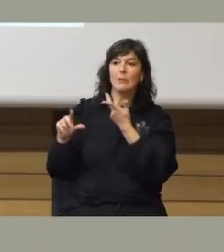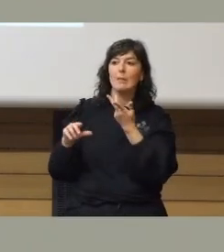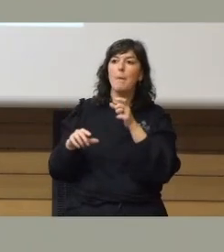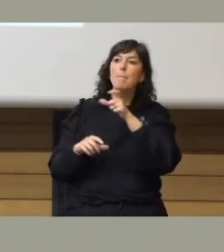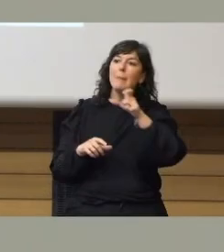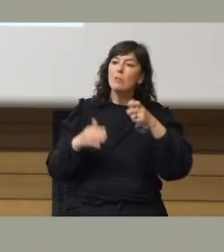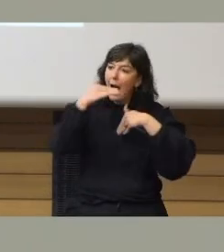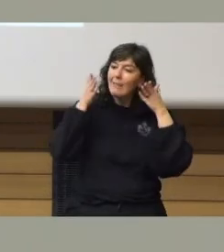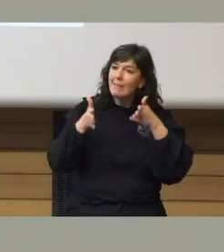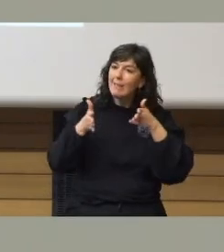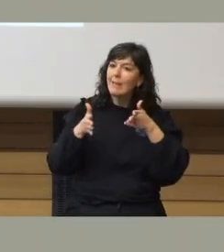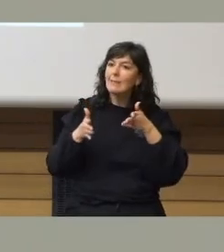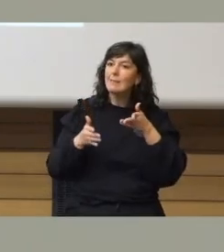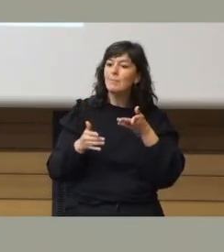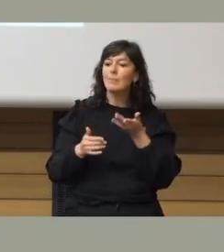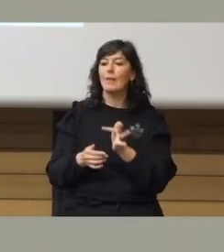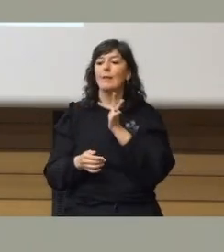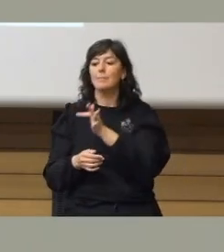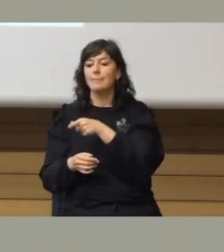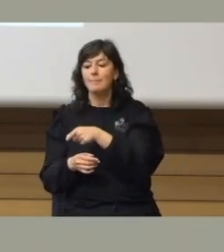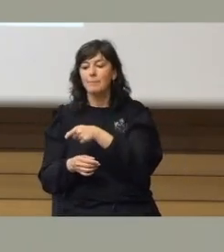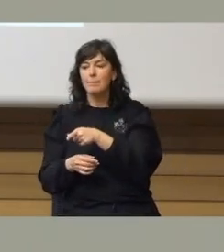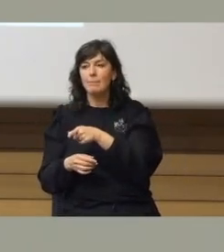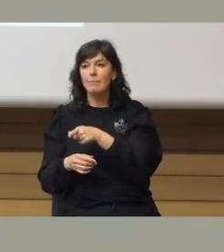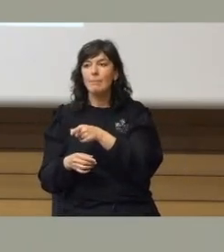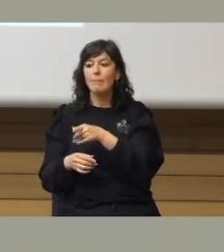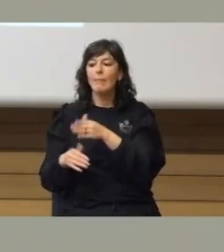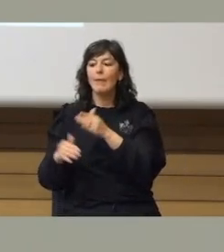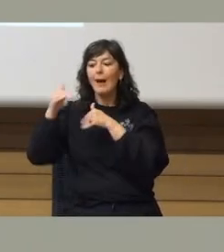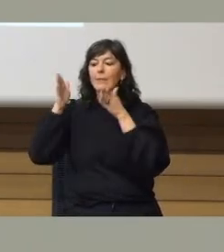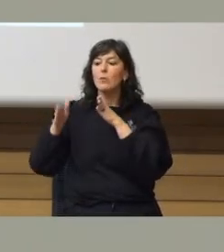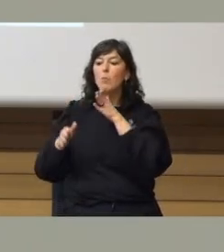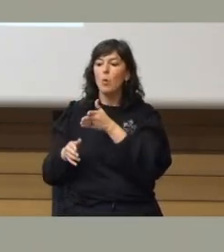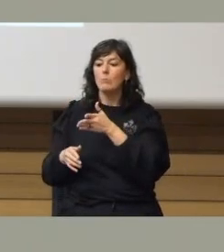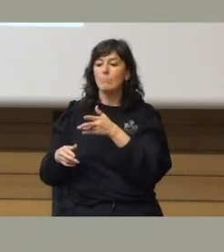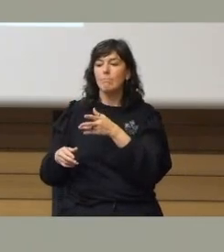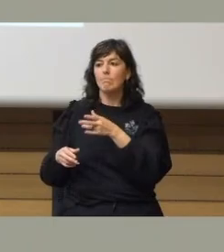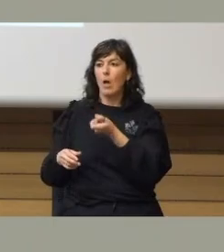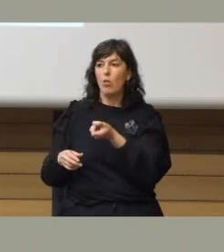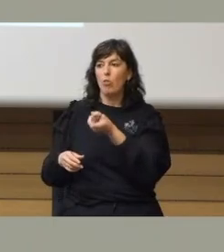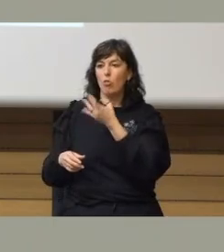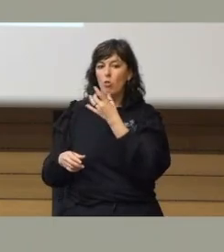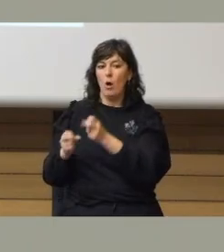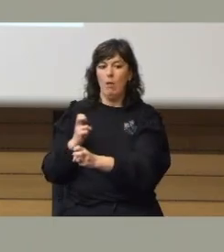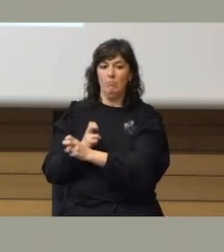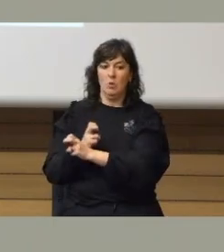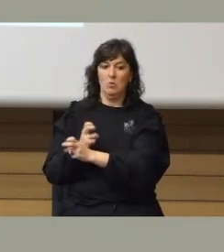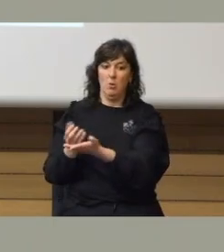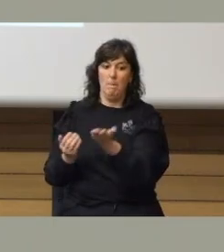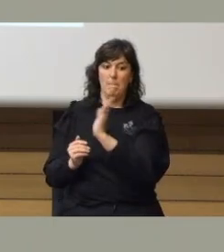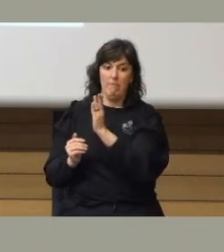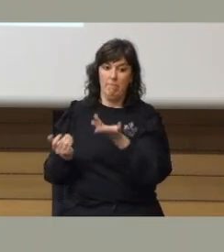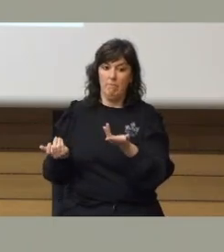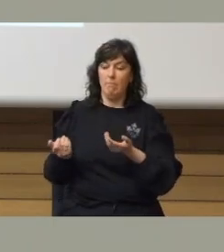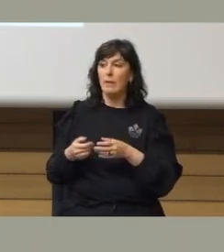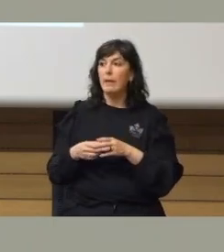y las que han sido intoxicadas las que han sido atención por intoxicación por drogas. Si os dais cuenta,